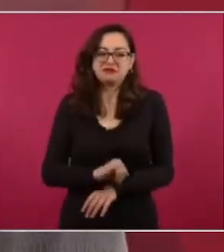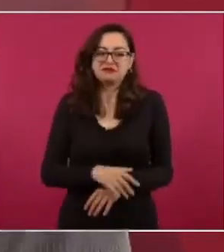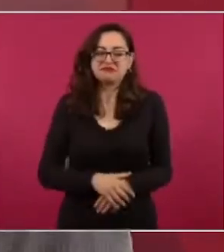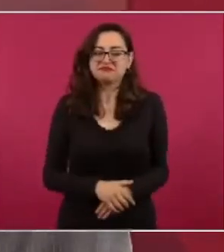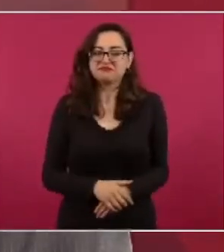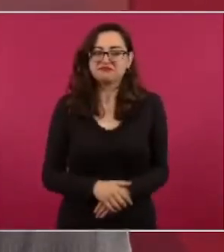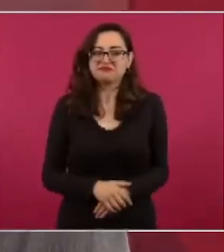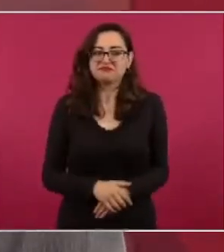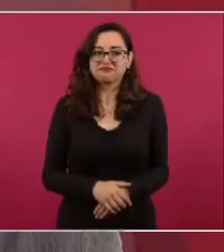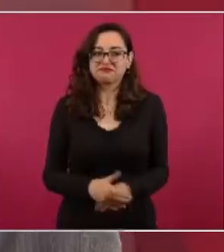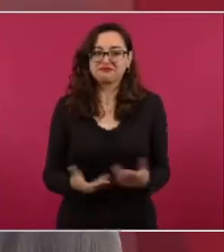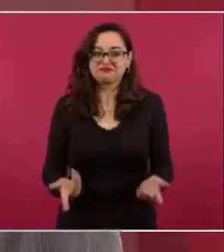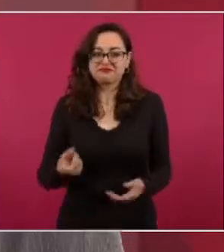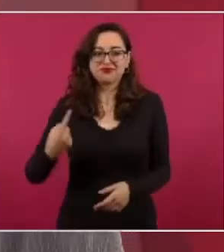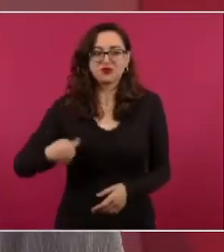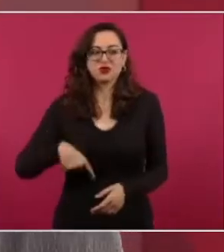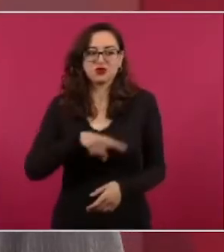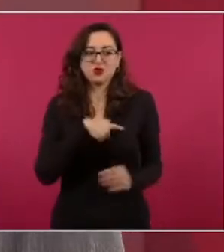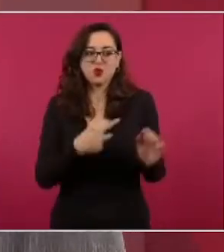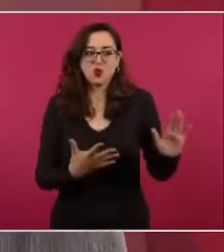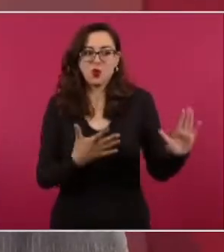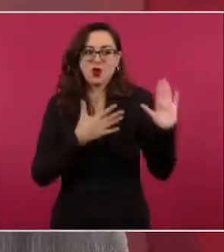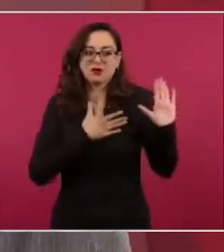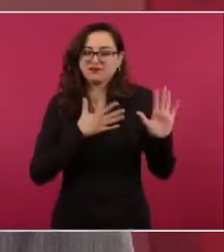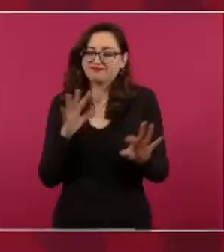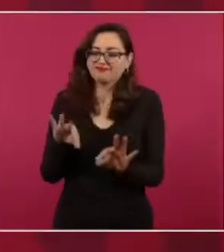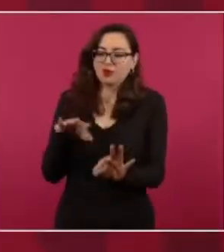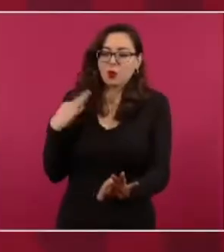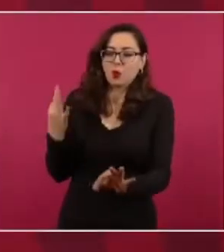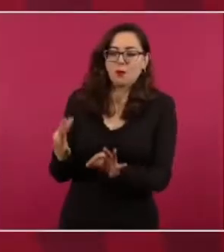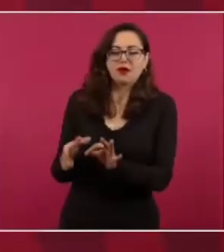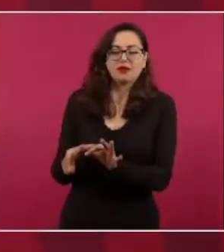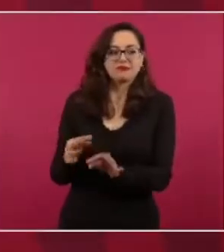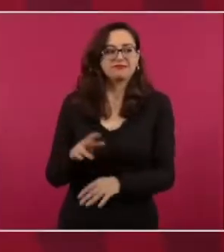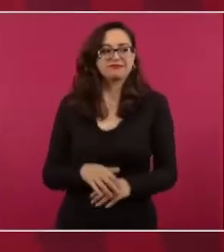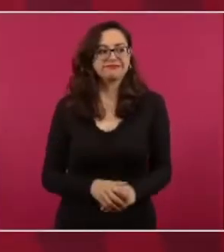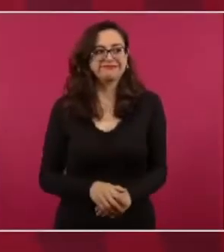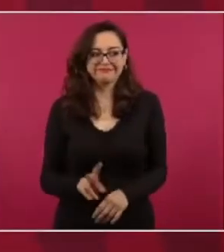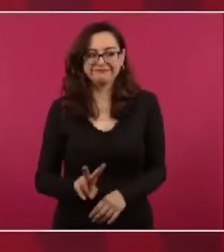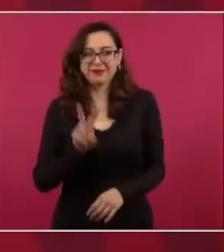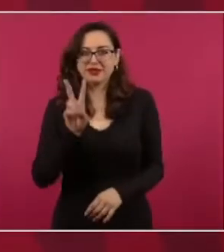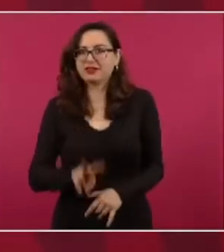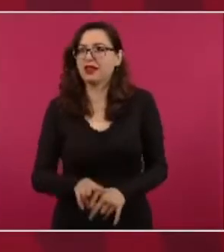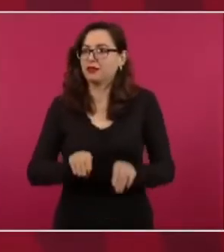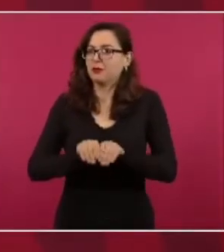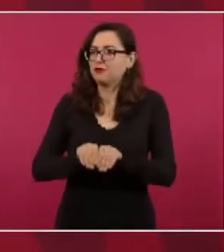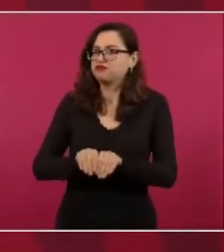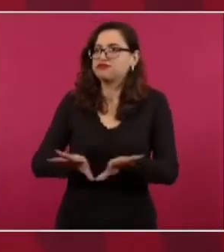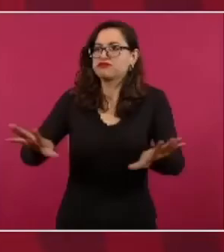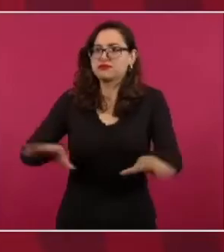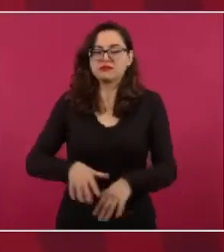a dar a conocer la verdad y a castigar a los responsables.